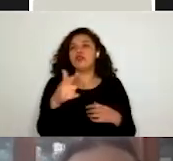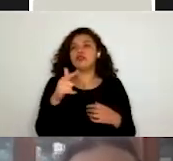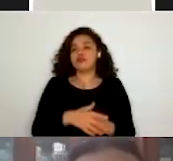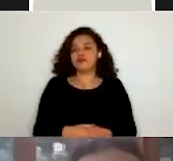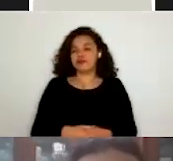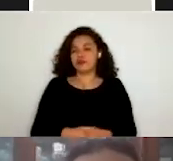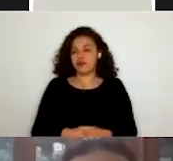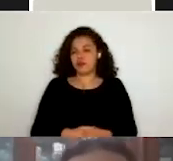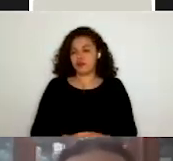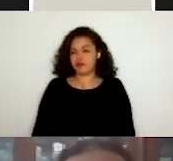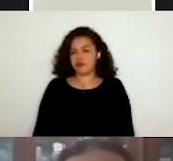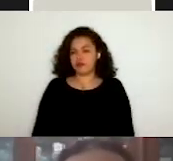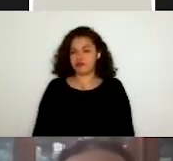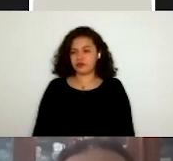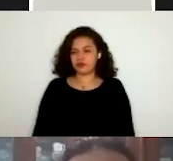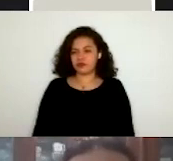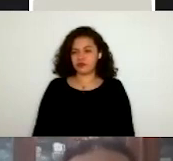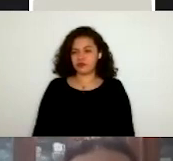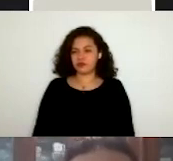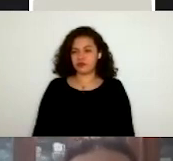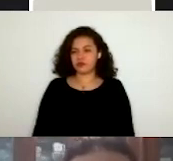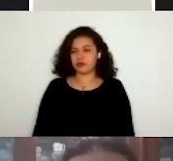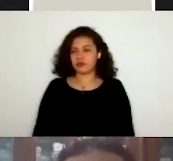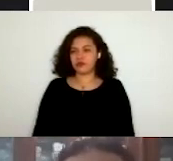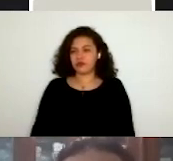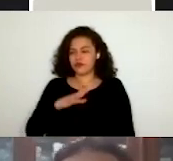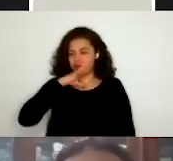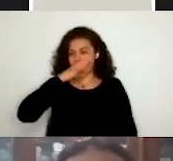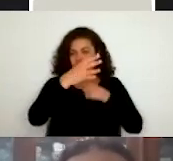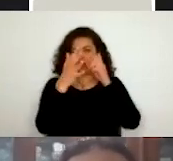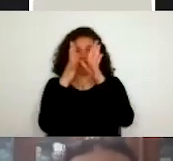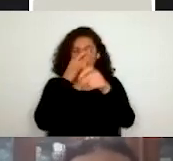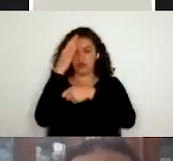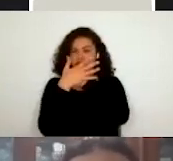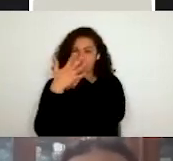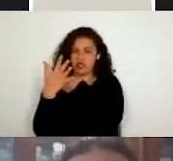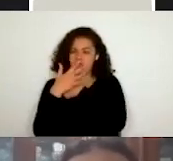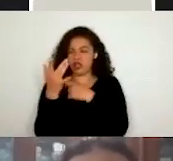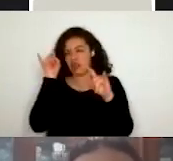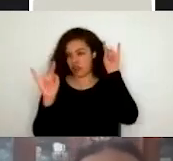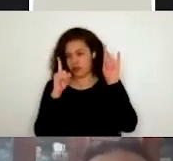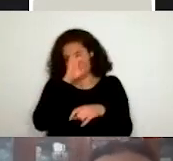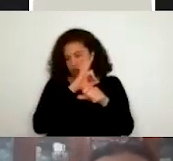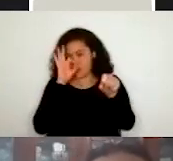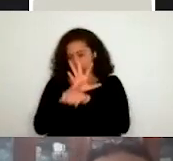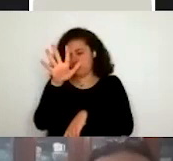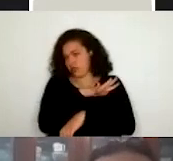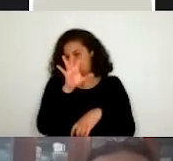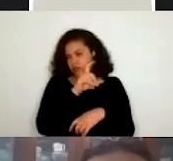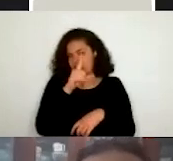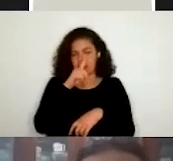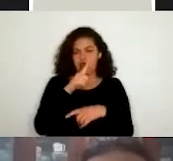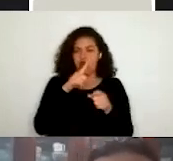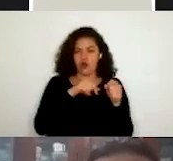Aquí nos habla de las señales y avisos para protección civil, así como sus colores, formas y símbolos